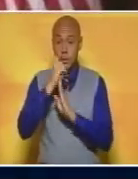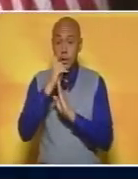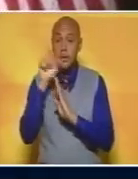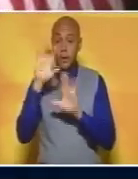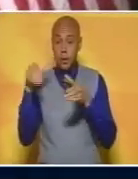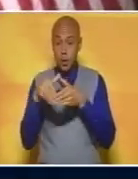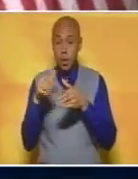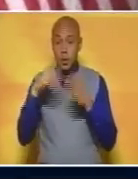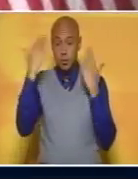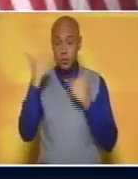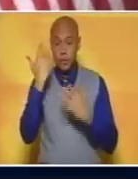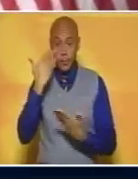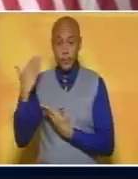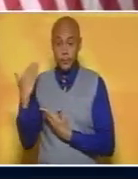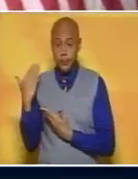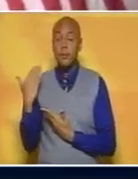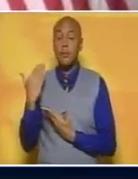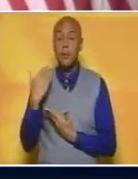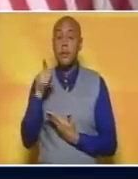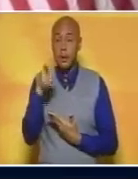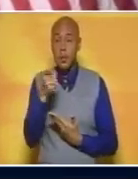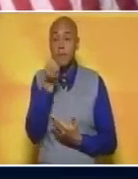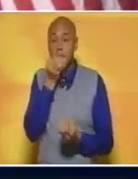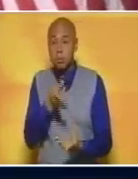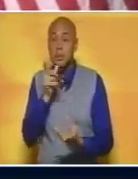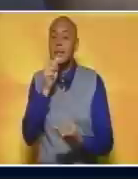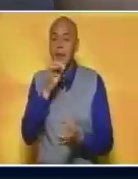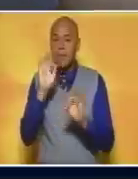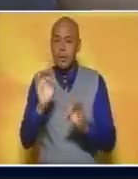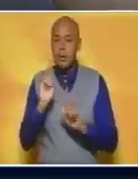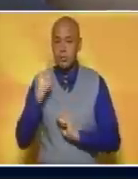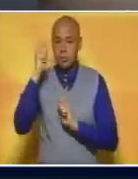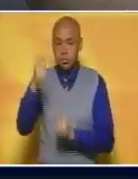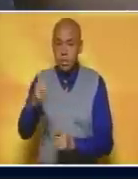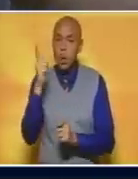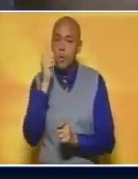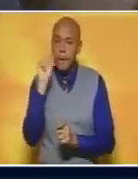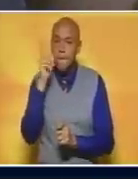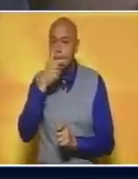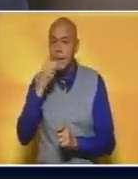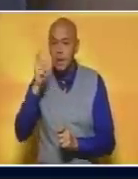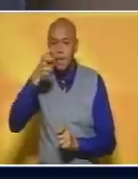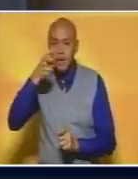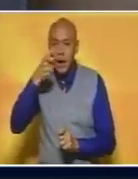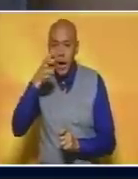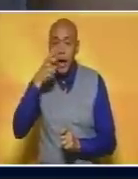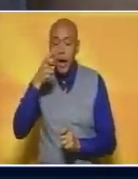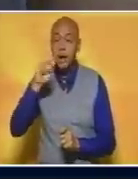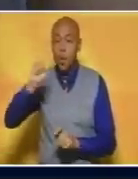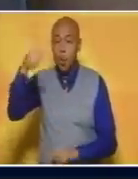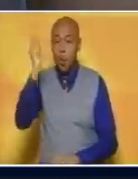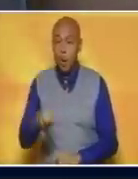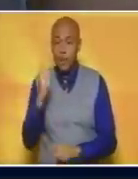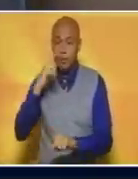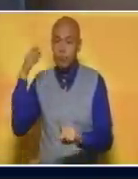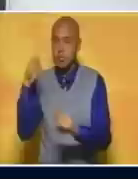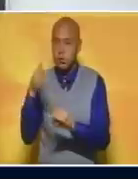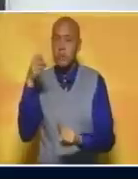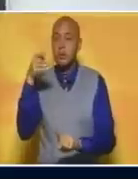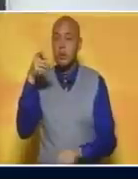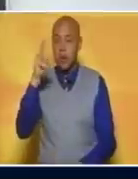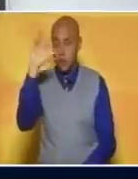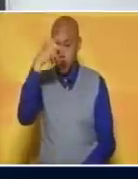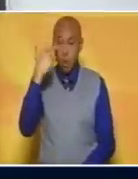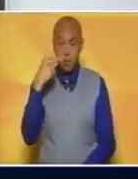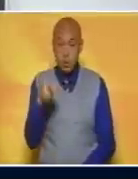Cámara Baja, Nancy Pelosi, anunció la designación de los legisladores que actuarán como fiscales en el proceso del impeachment. De